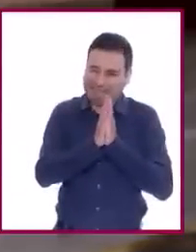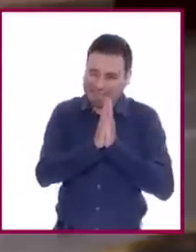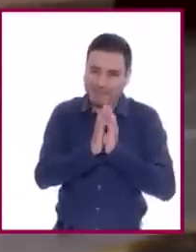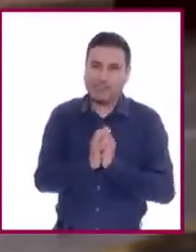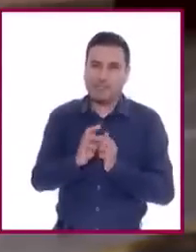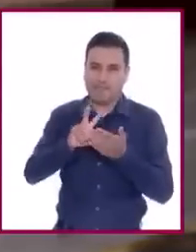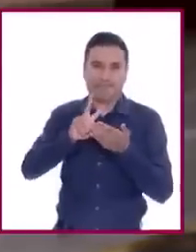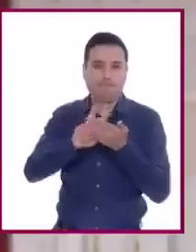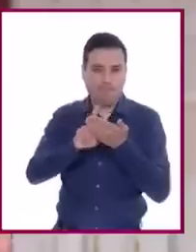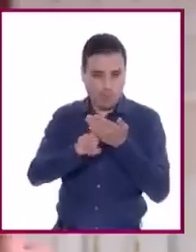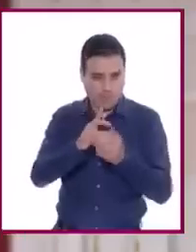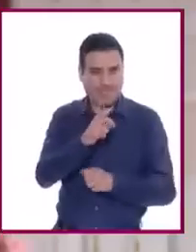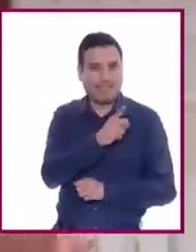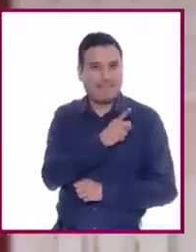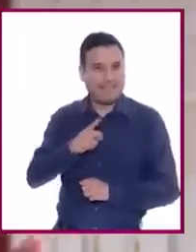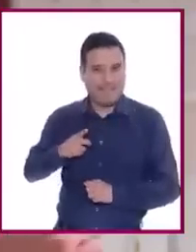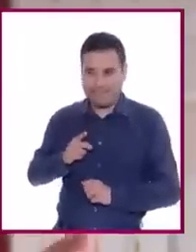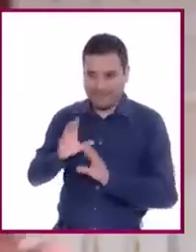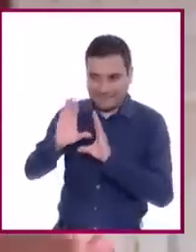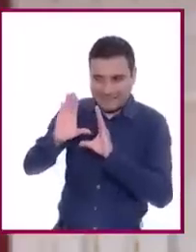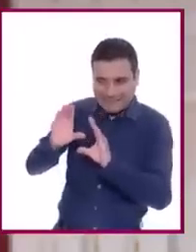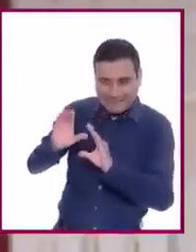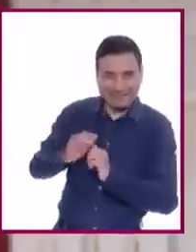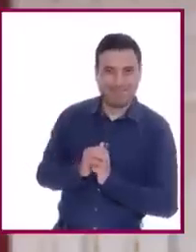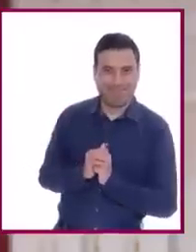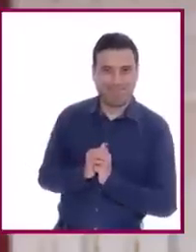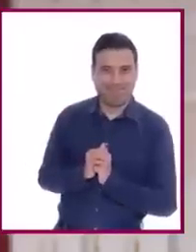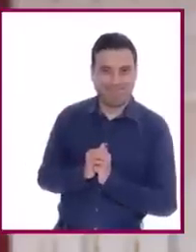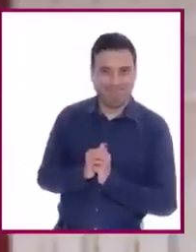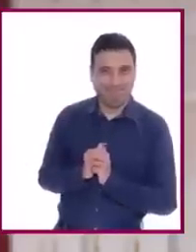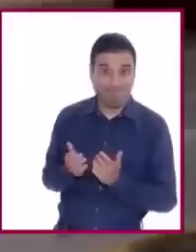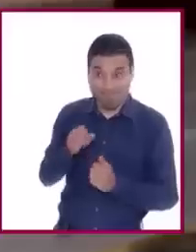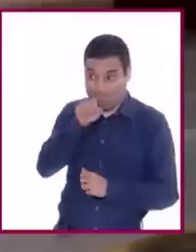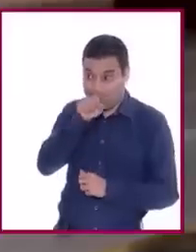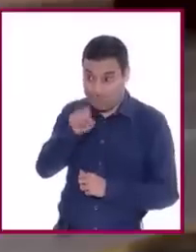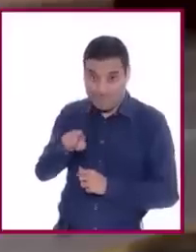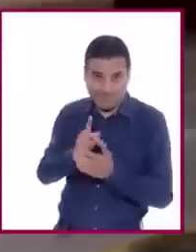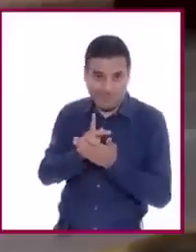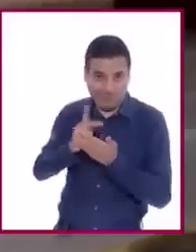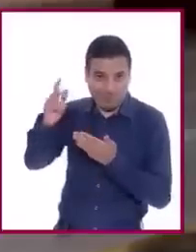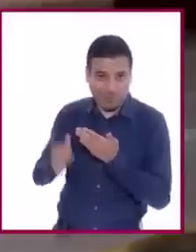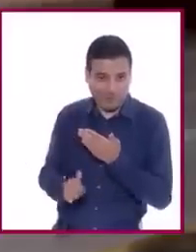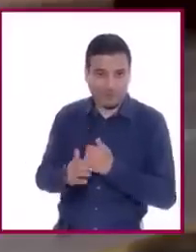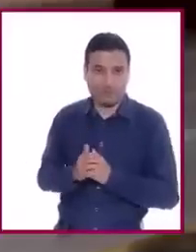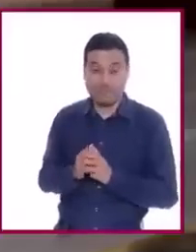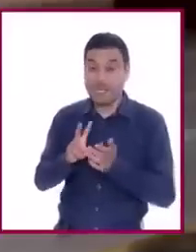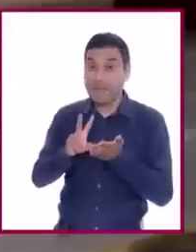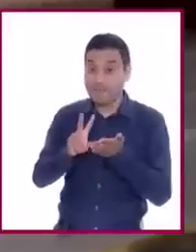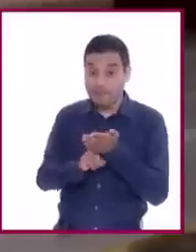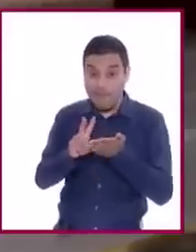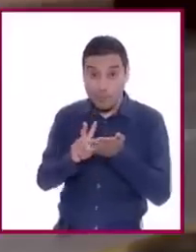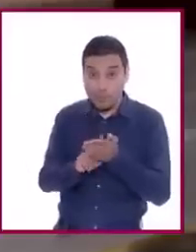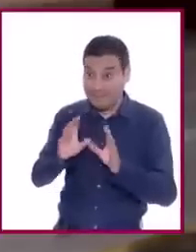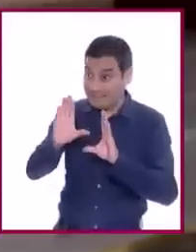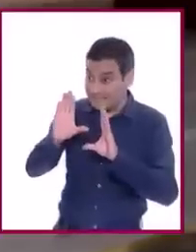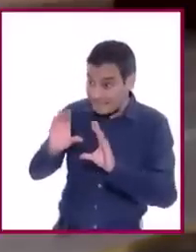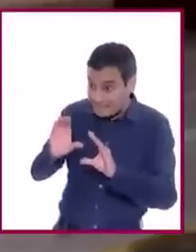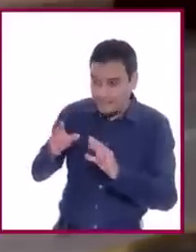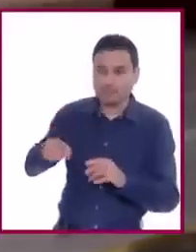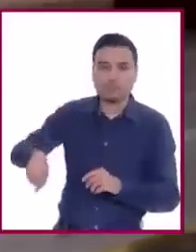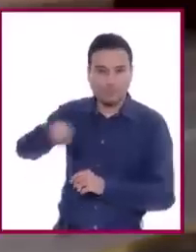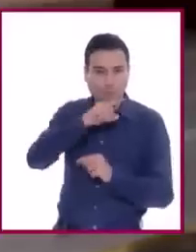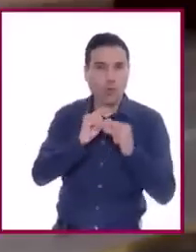en práctica los valores esos valores que aparecen en este proyecto principalmente la práctica de los valores nos va a llevar a la empatía